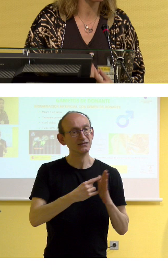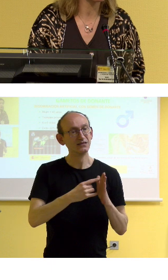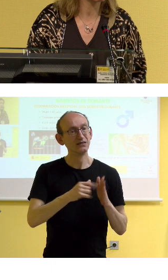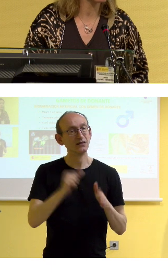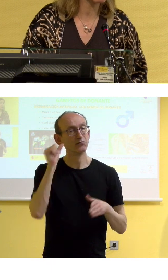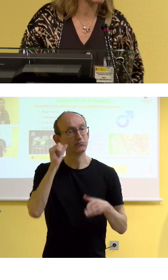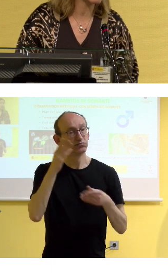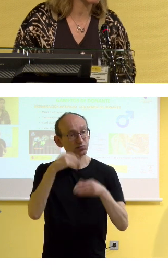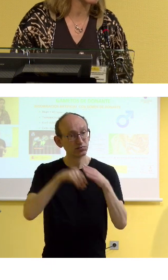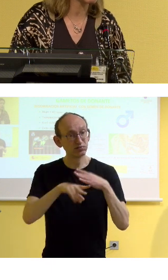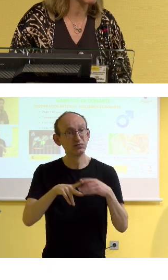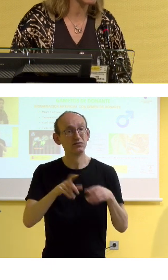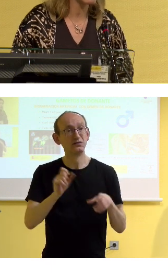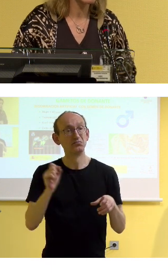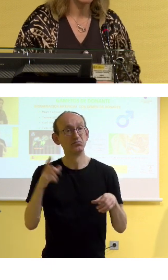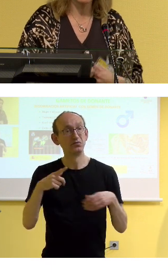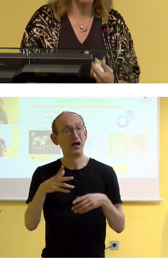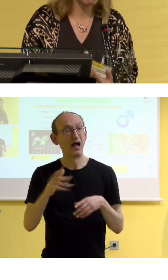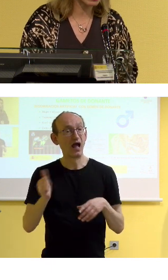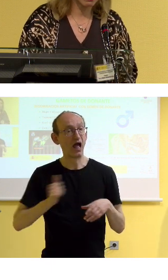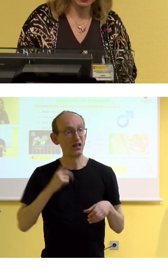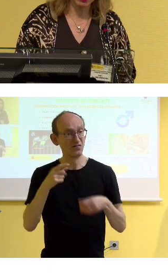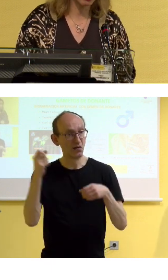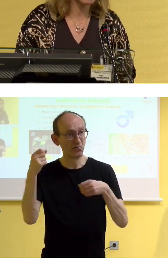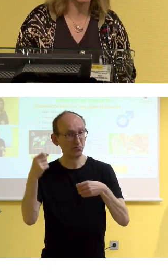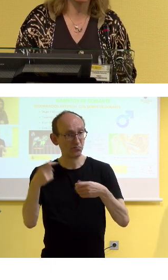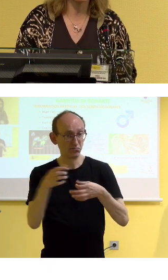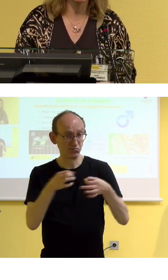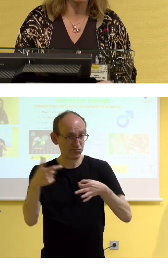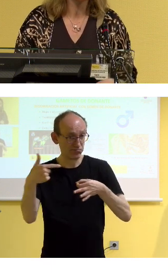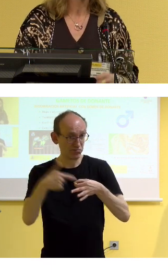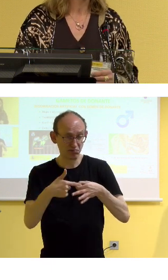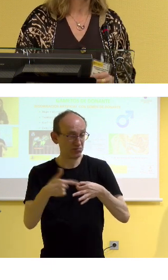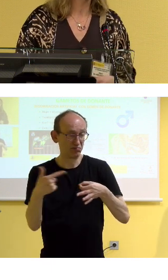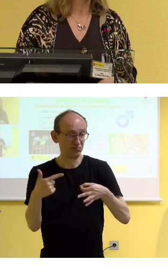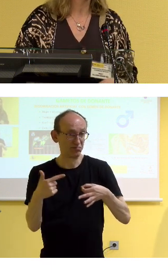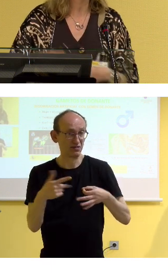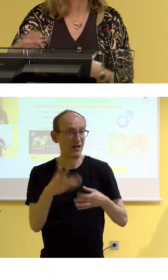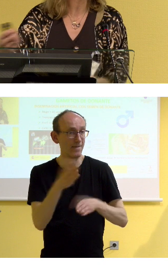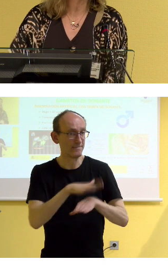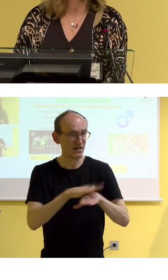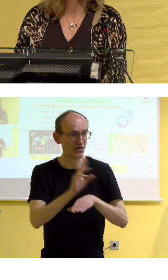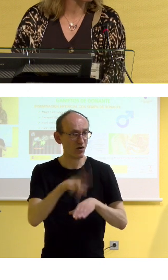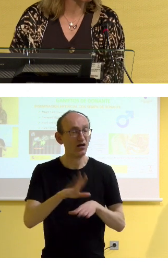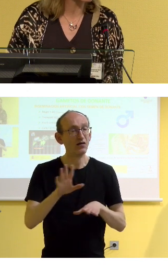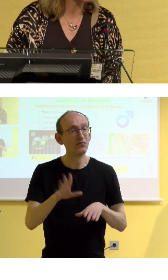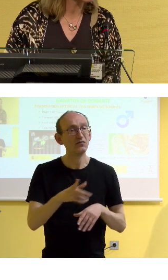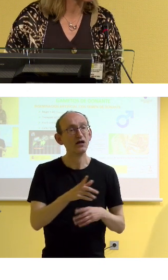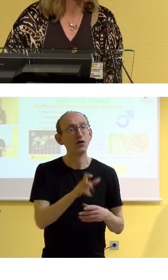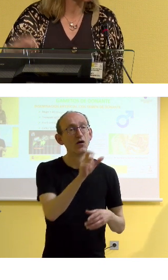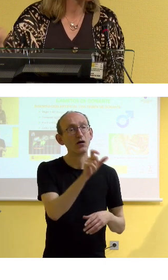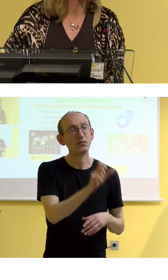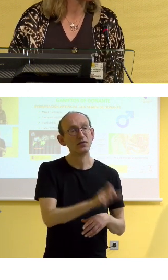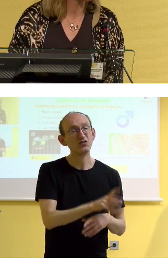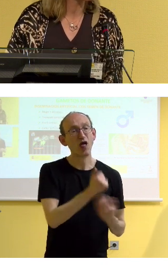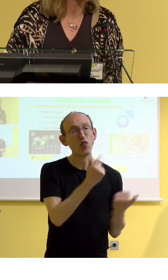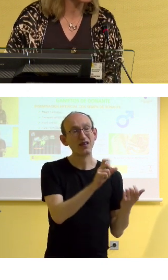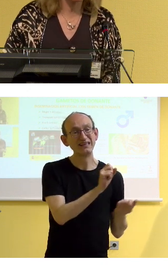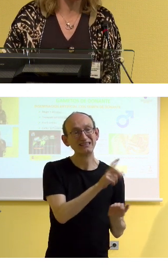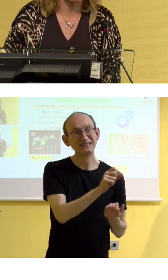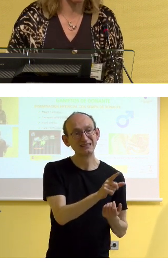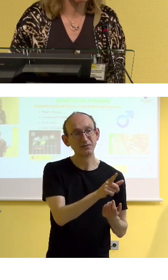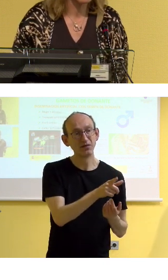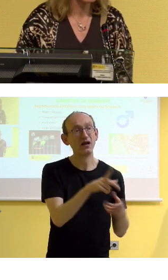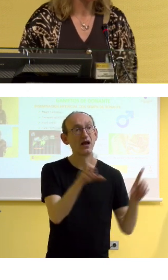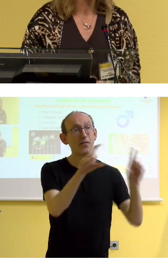asistida que se llama inseminación artificial, que es lo más básico de tratamiento, pero utilizando un semen de donante que habremos pedido previamente